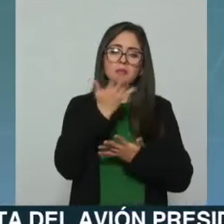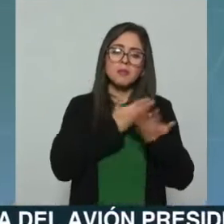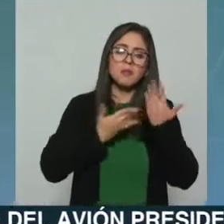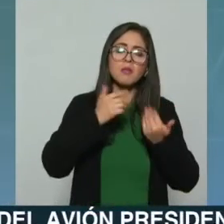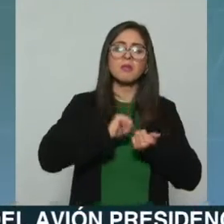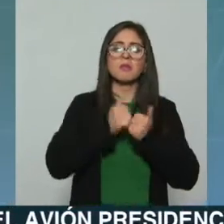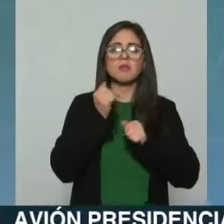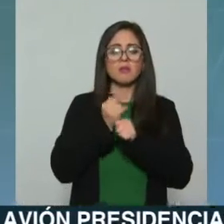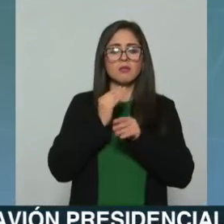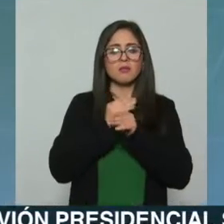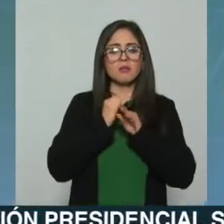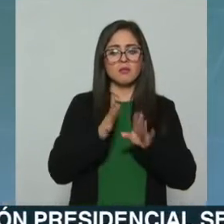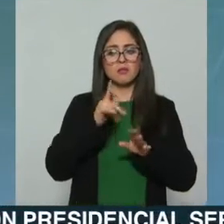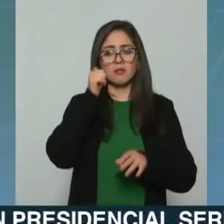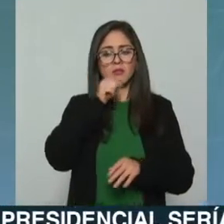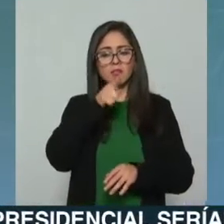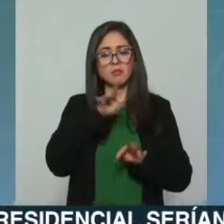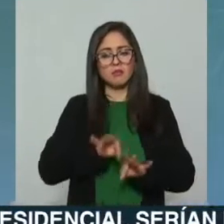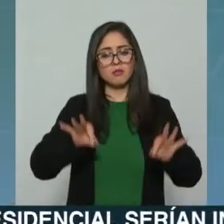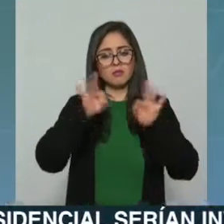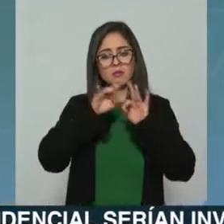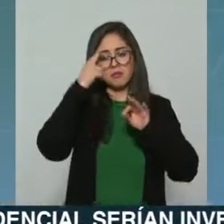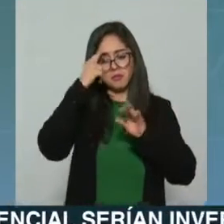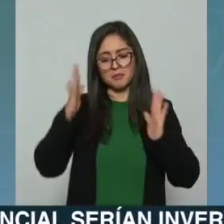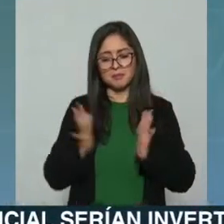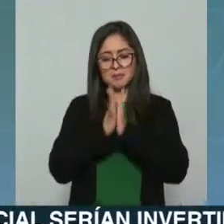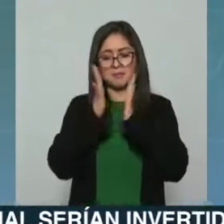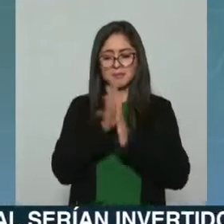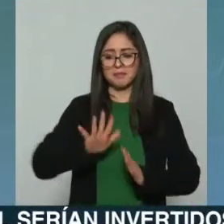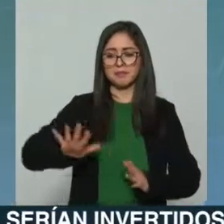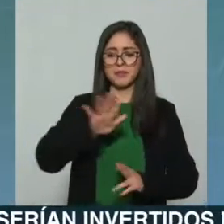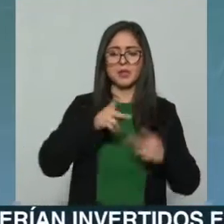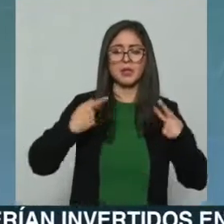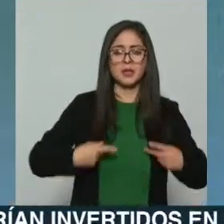tienen mucha información de utilidad para promover la participación de todos los capitalinos.